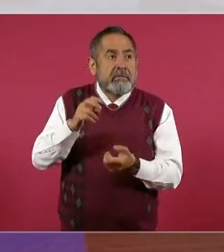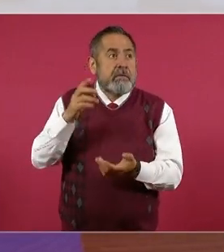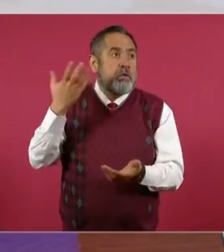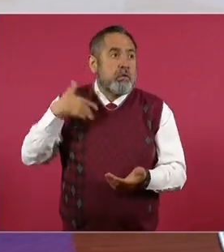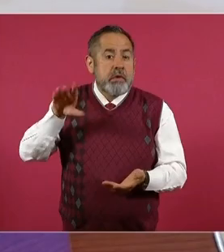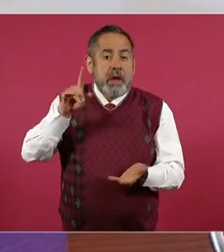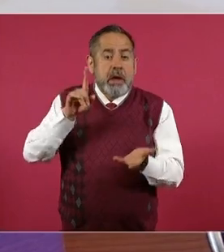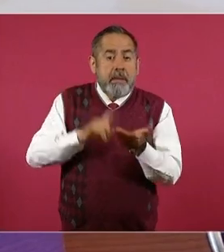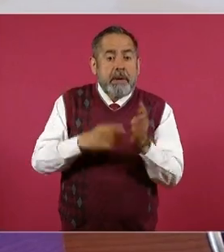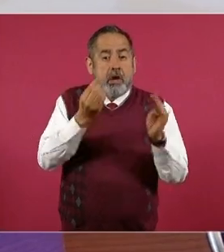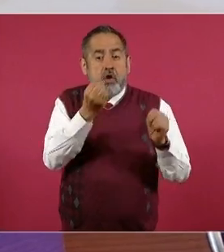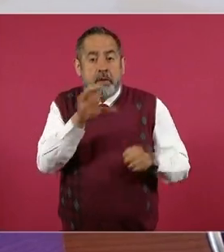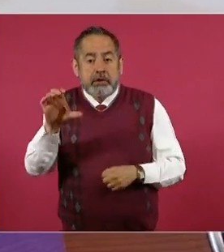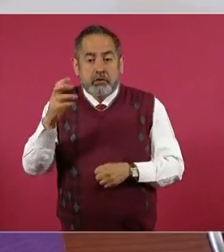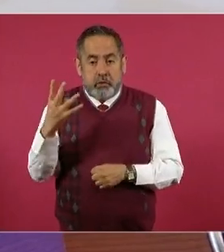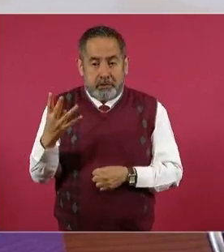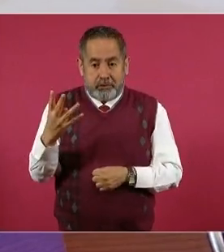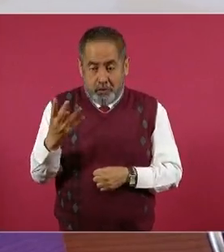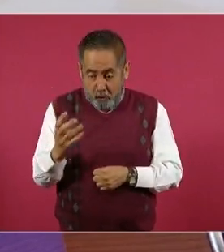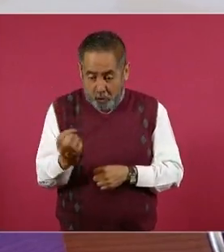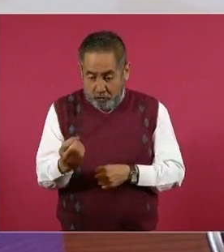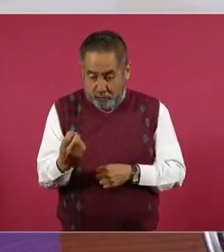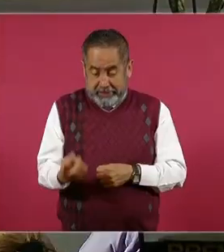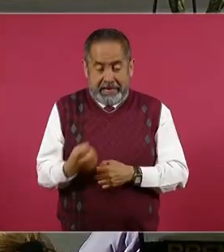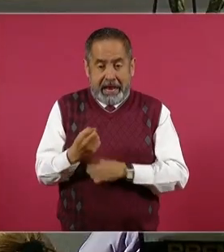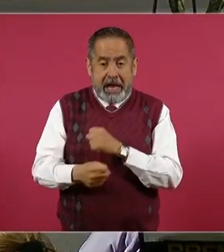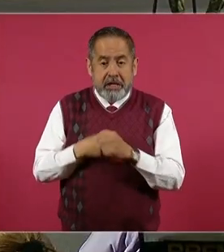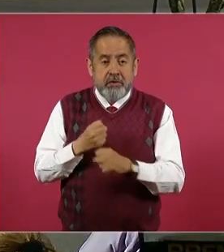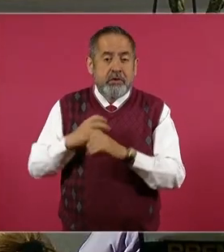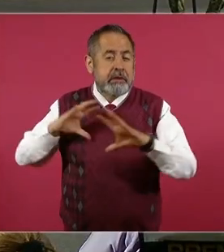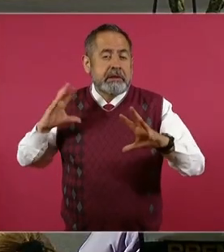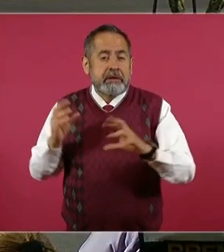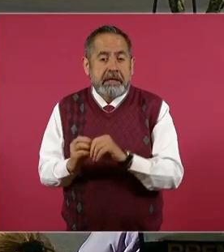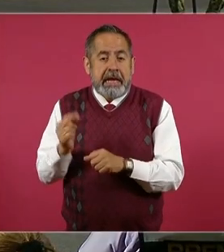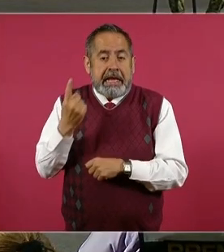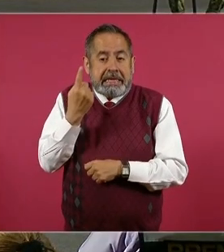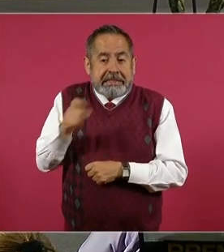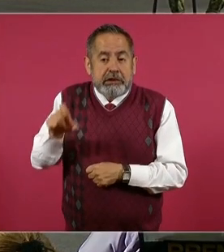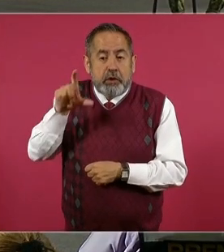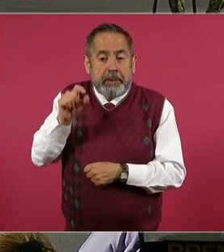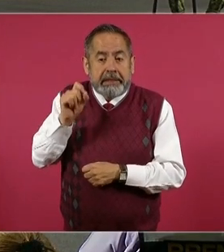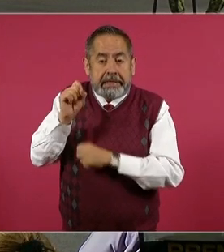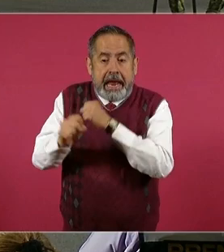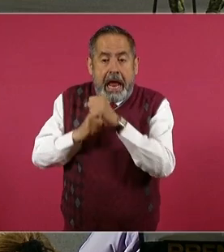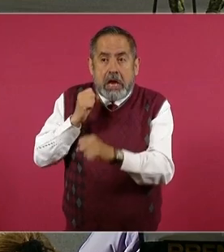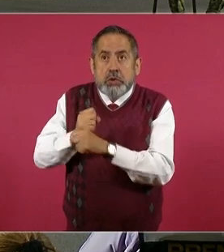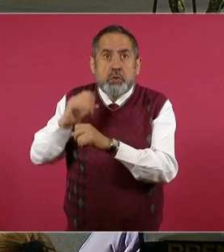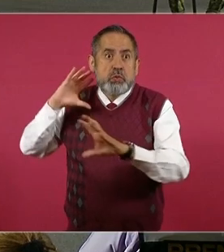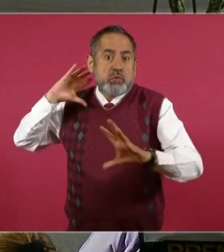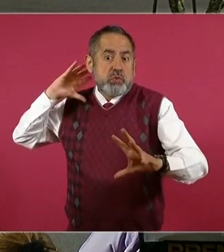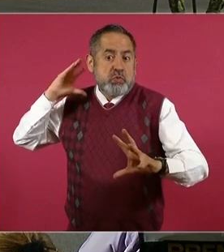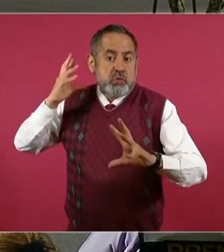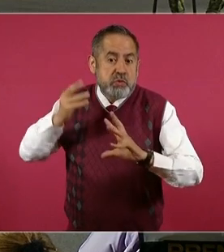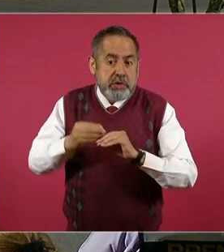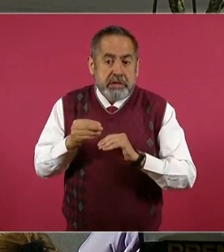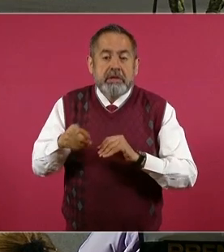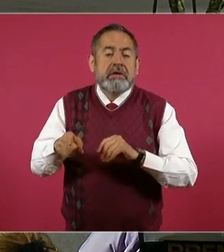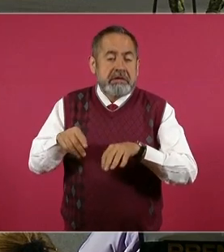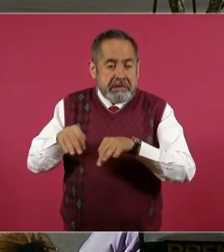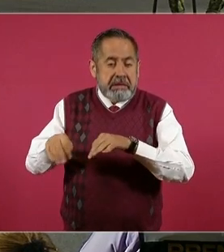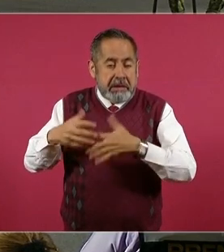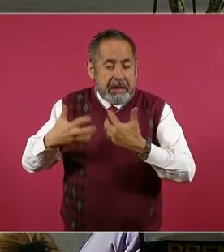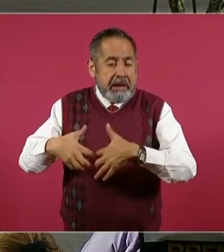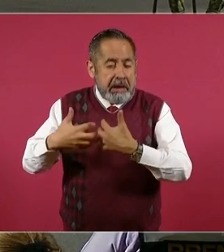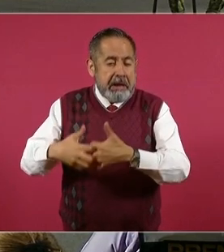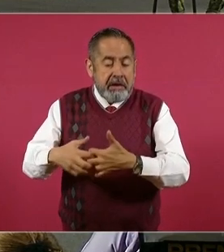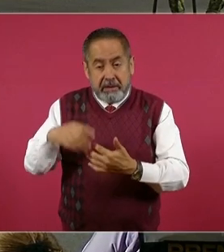1904. Para octubre de este año, esta draga va a cumplir 120 años. Hago un paréntesis, esta